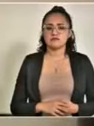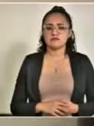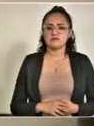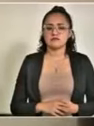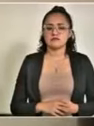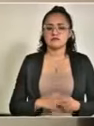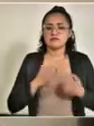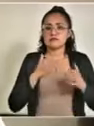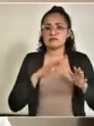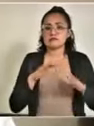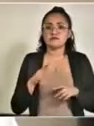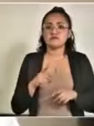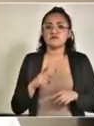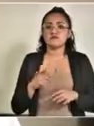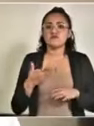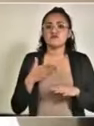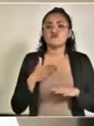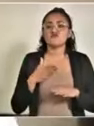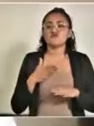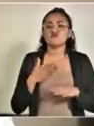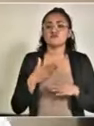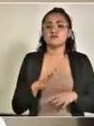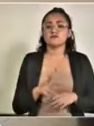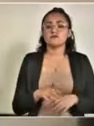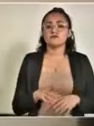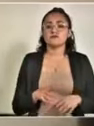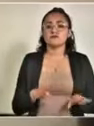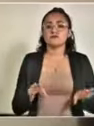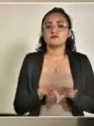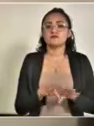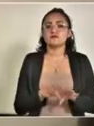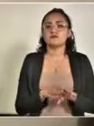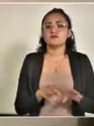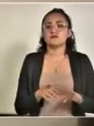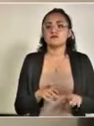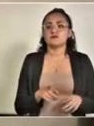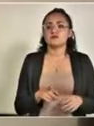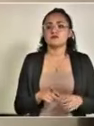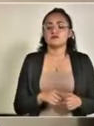la sentencia de la sala regional